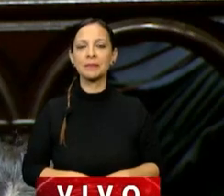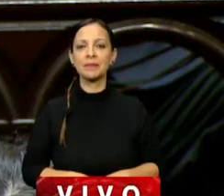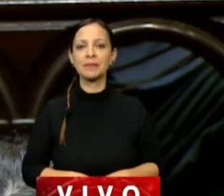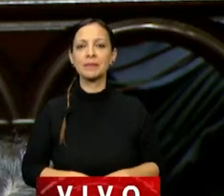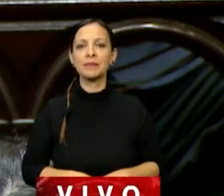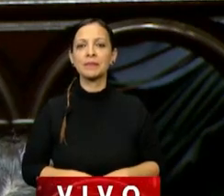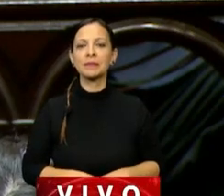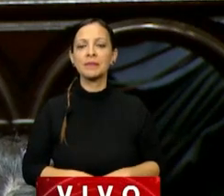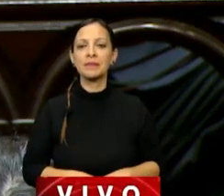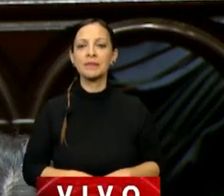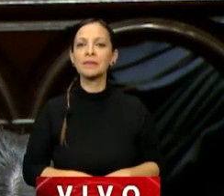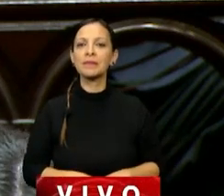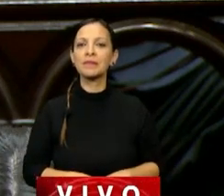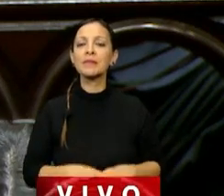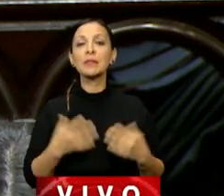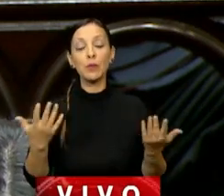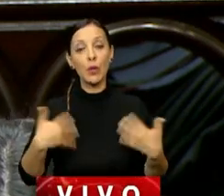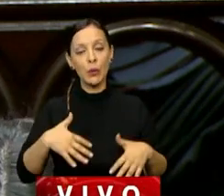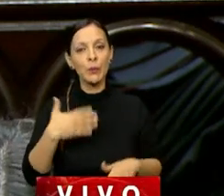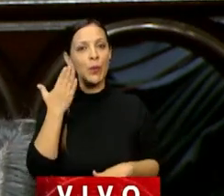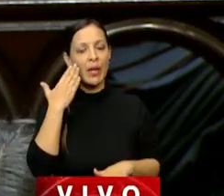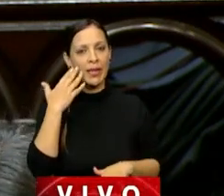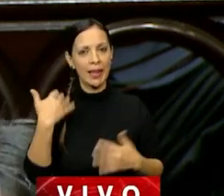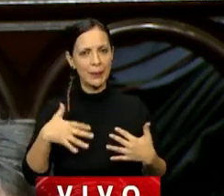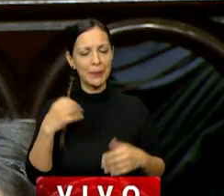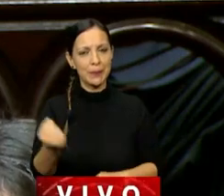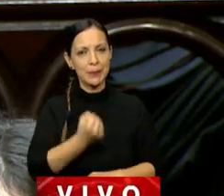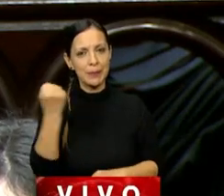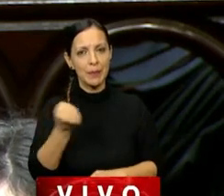Bueno, una tarde significativa para nuestro bloque, ¿no?